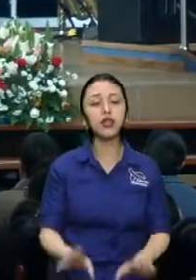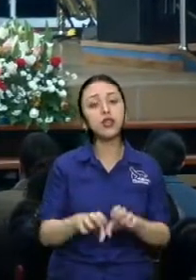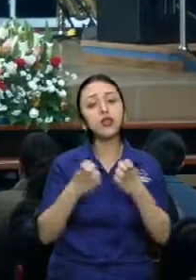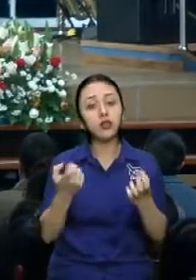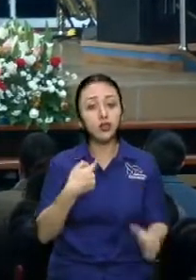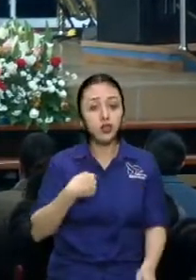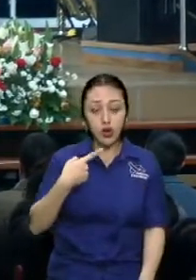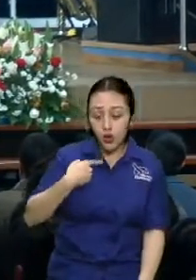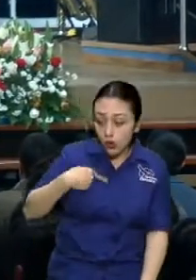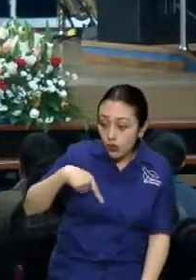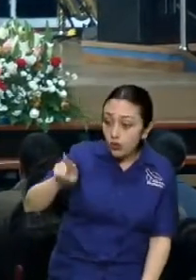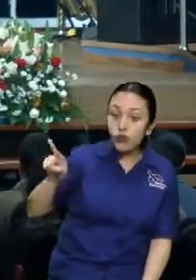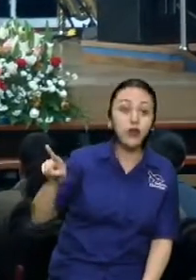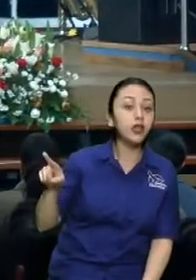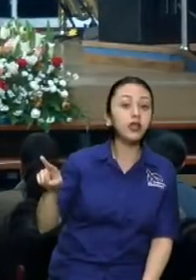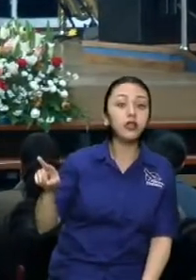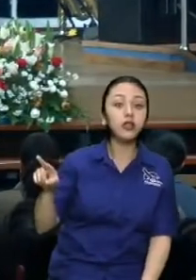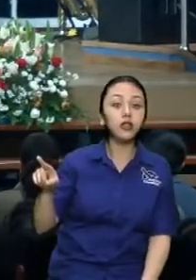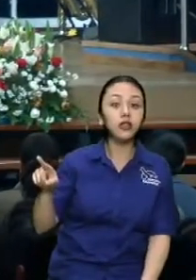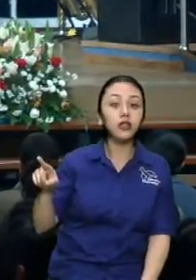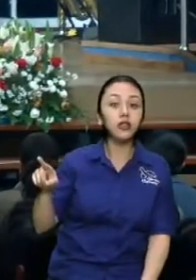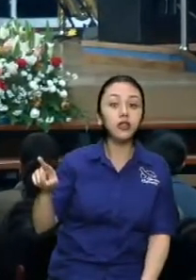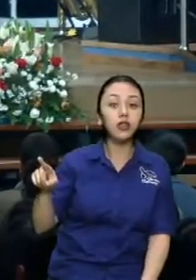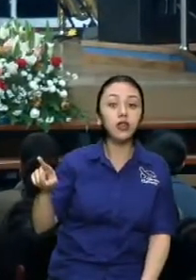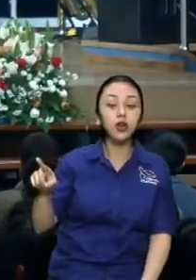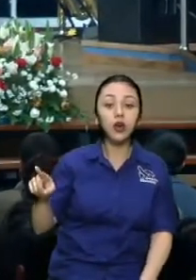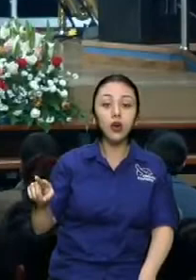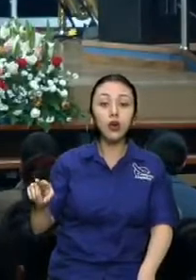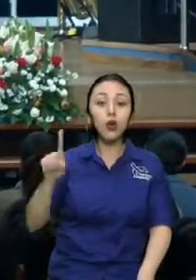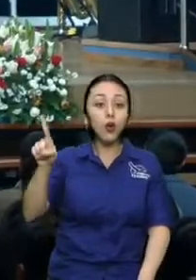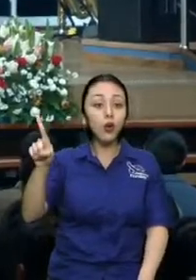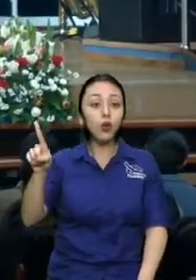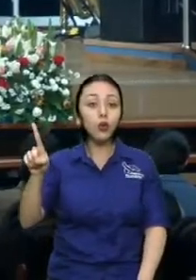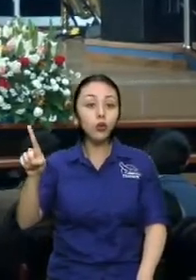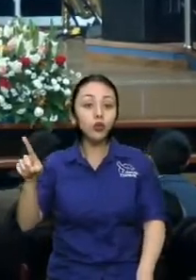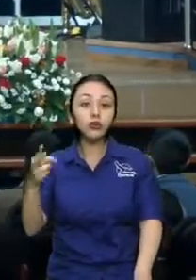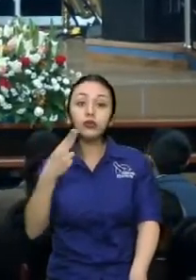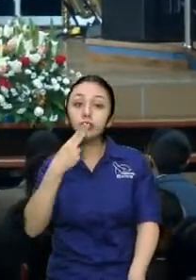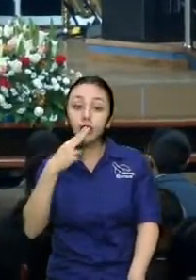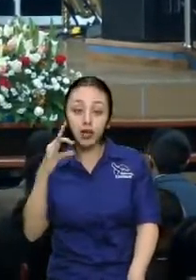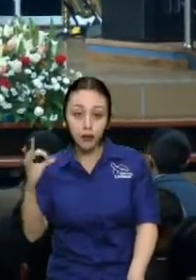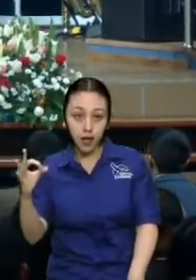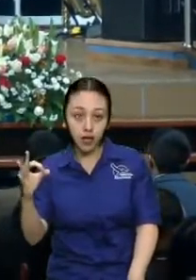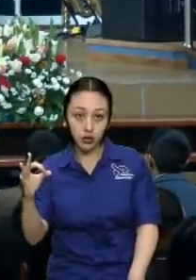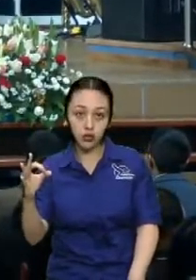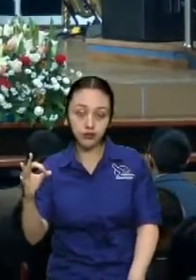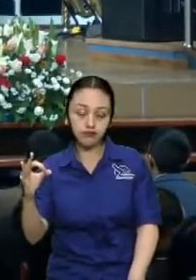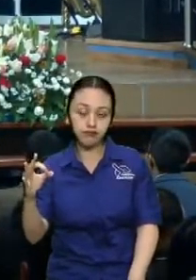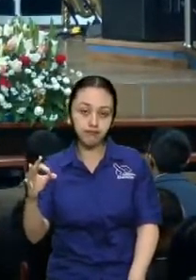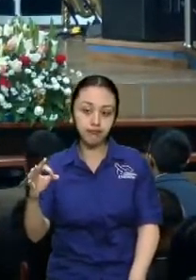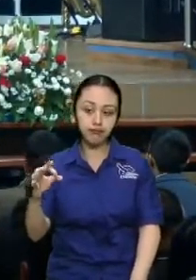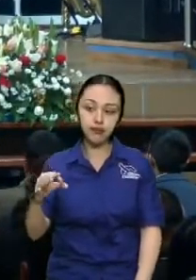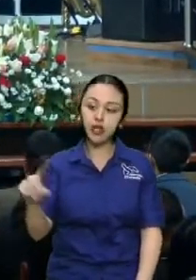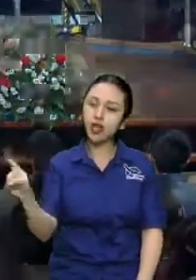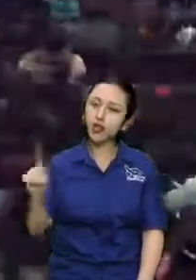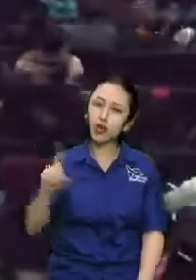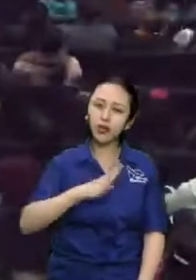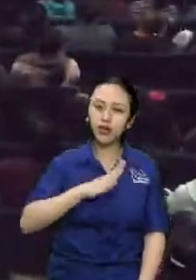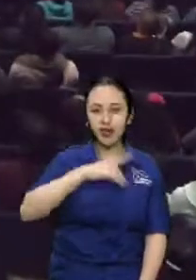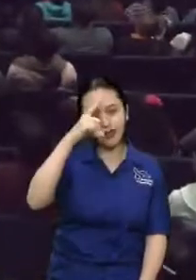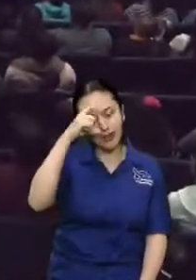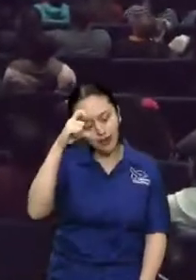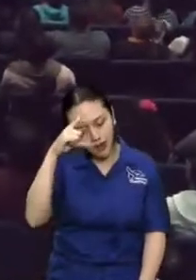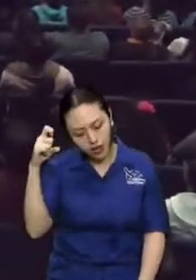y regalaba su tiempo a la iglesia. ¿Cómo le hacía yo para contarle de aquellas cantidades que el Señor estaba permitiendo